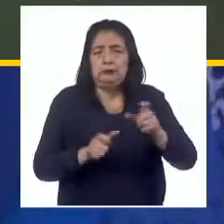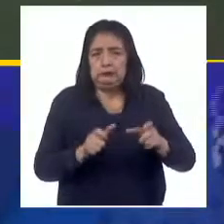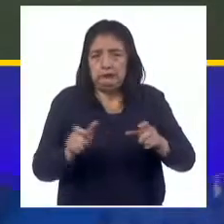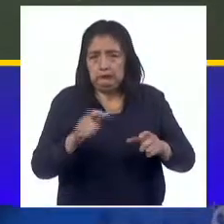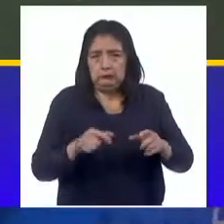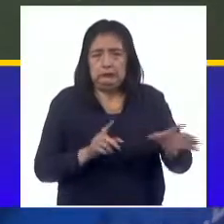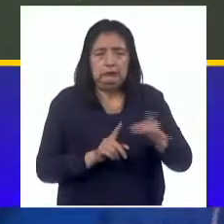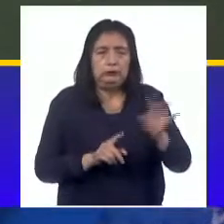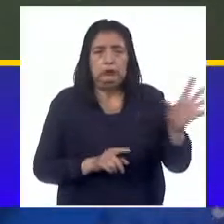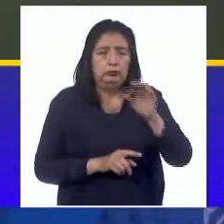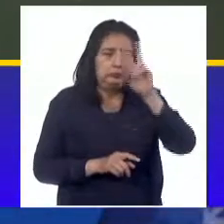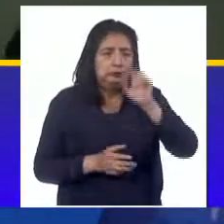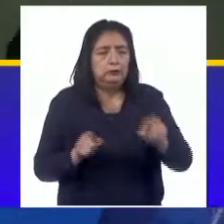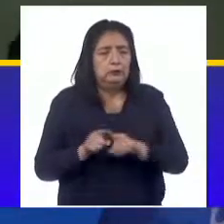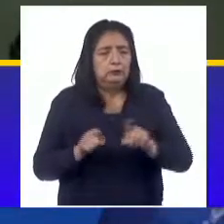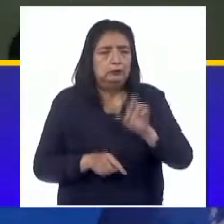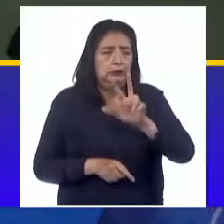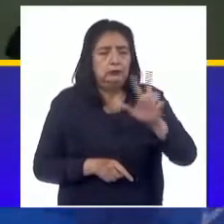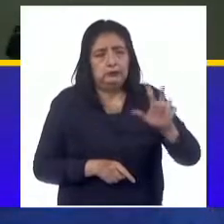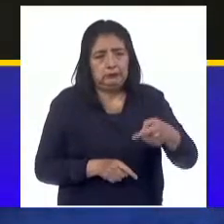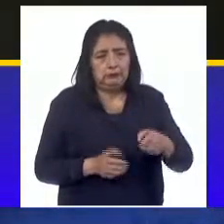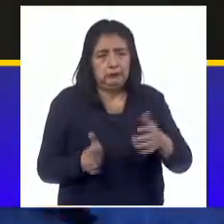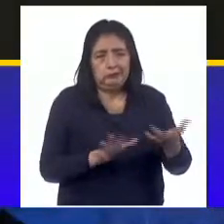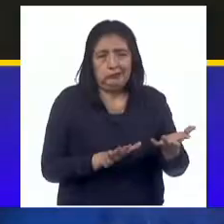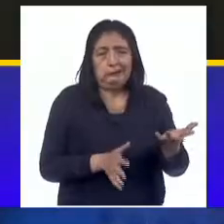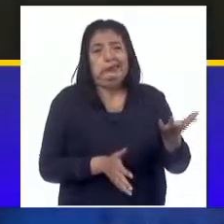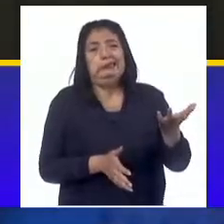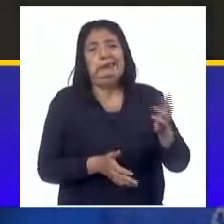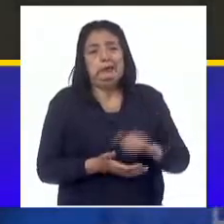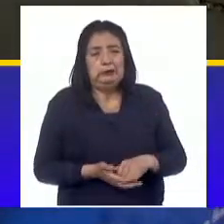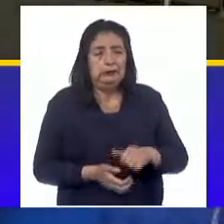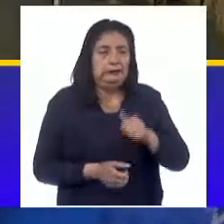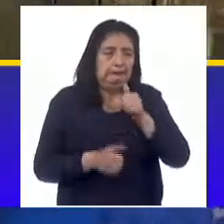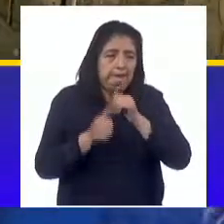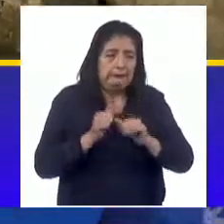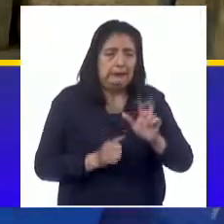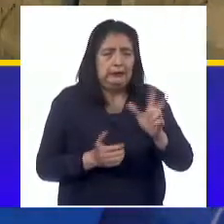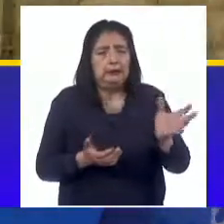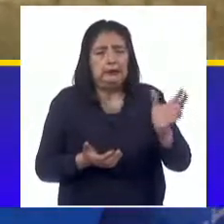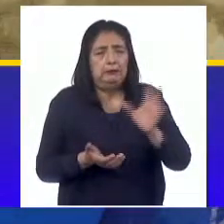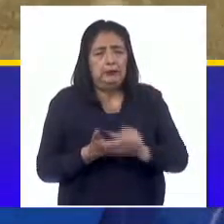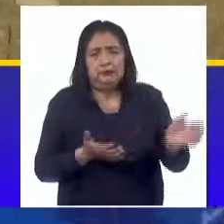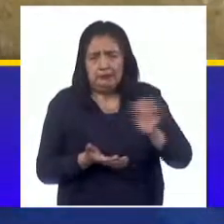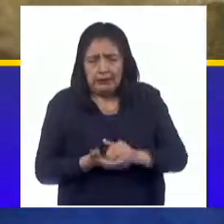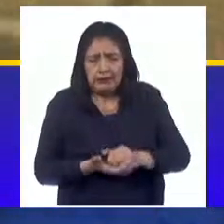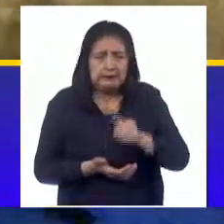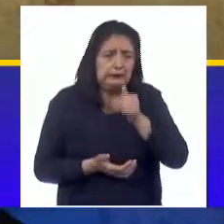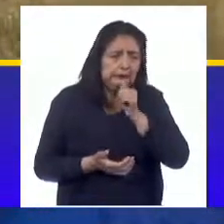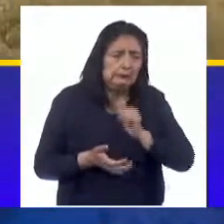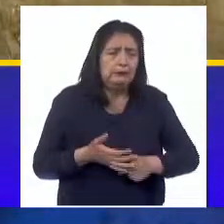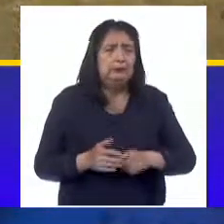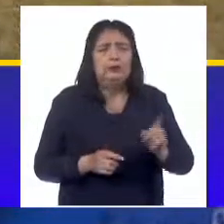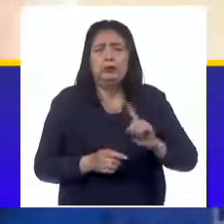Perú, así como también hay 33.000 muertos. Entonces, hacer un sacrificio 3 meses más para evitar la infección y